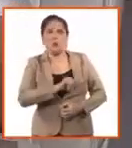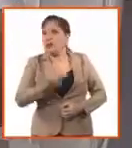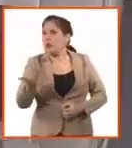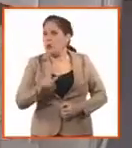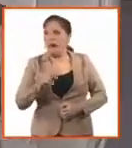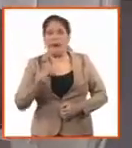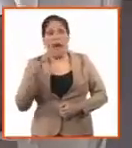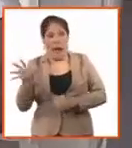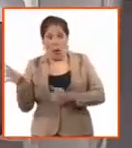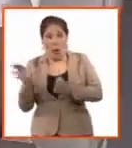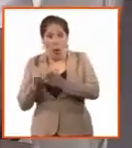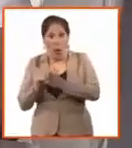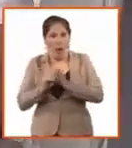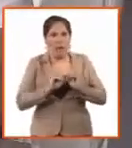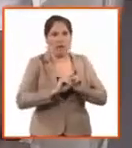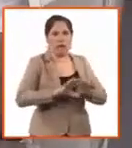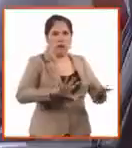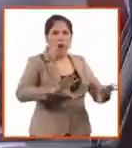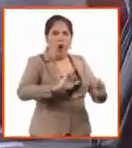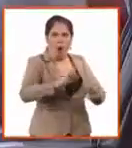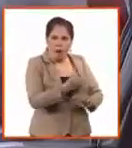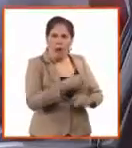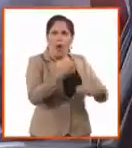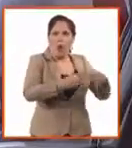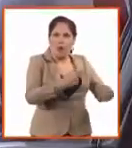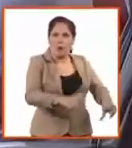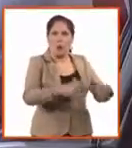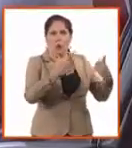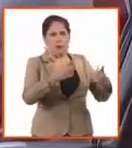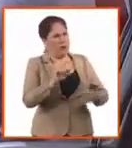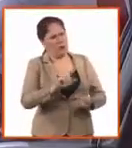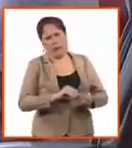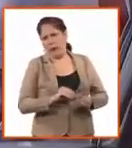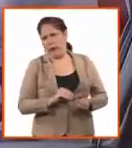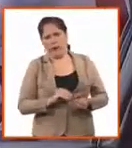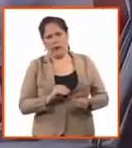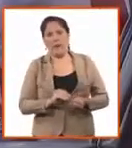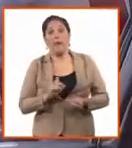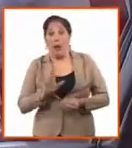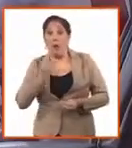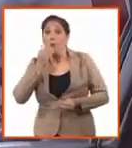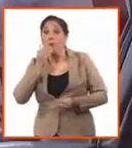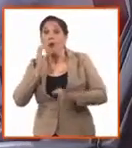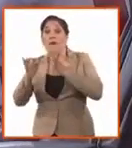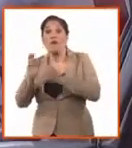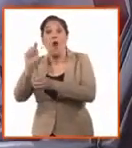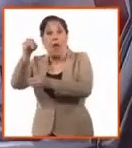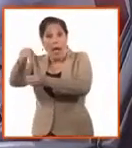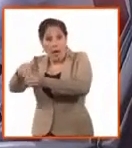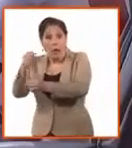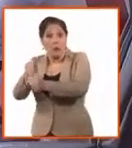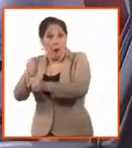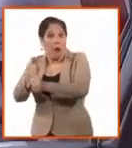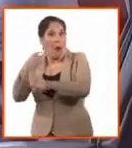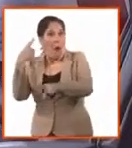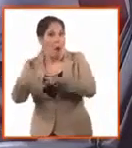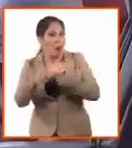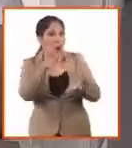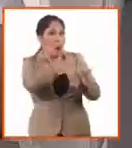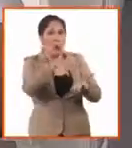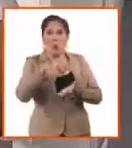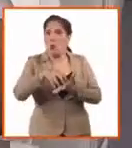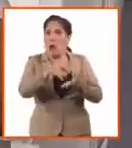mucho de ahí y ese eso está en lo explican el socialismo y el hombre en cuba ese método yo creo que es importante porque cuando la gente crea